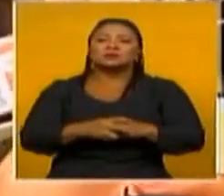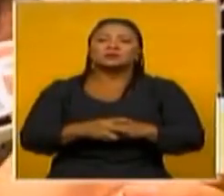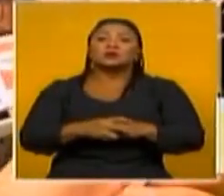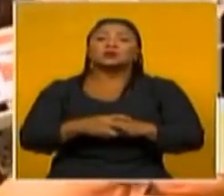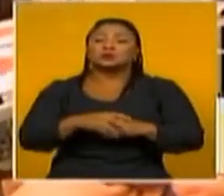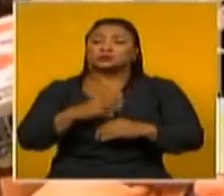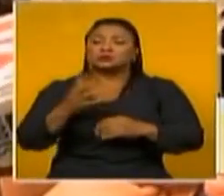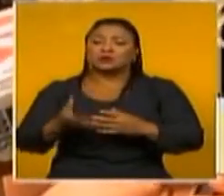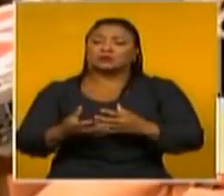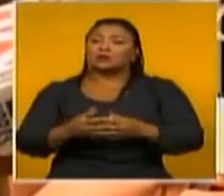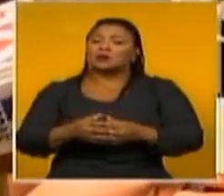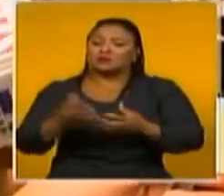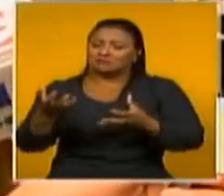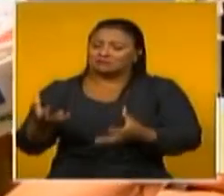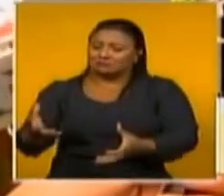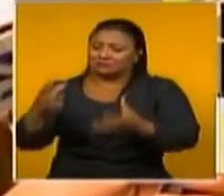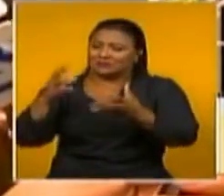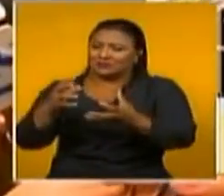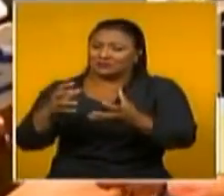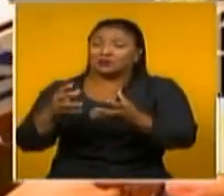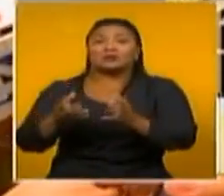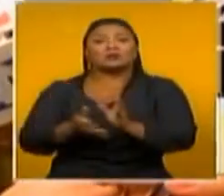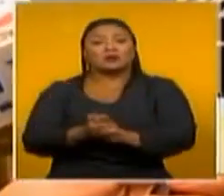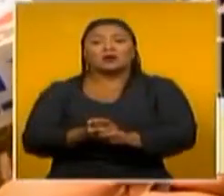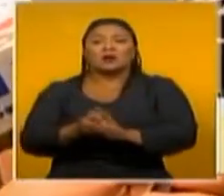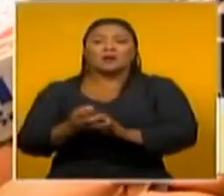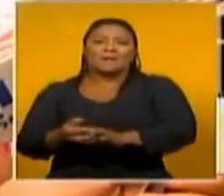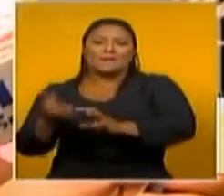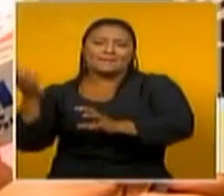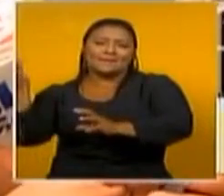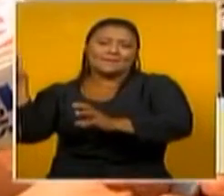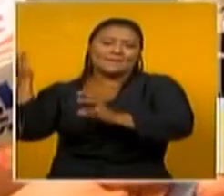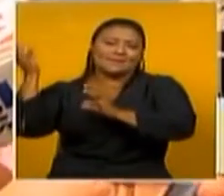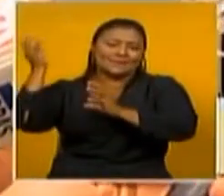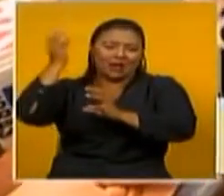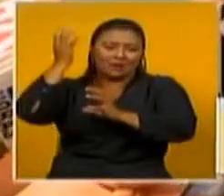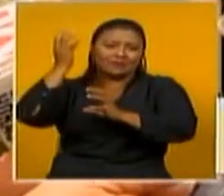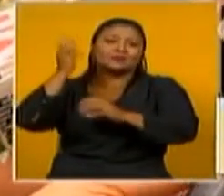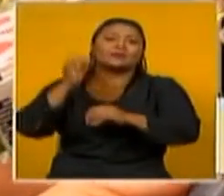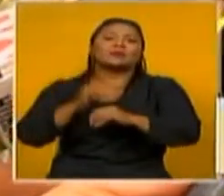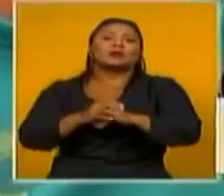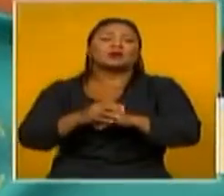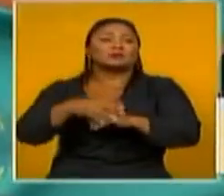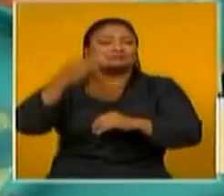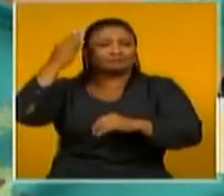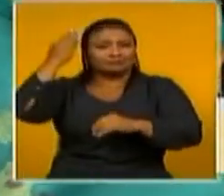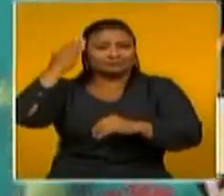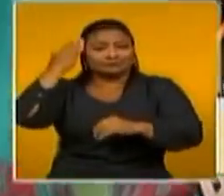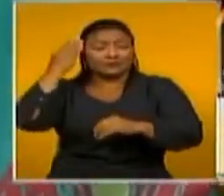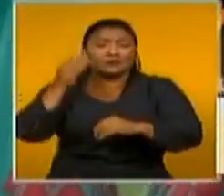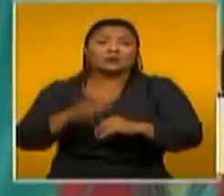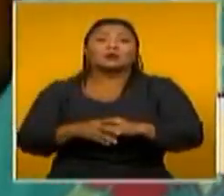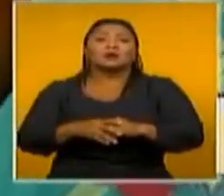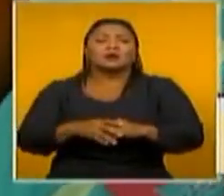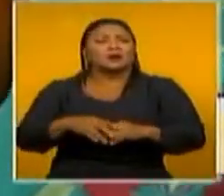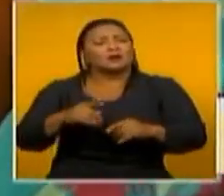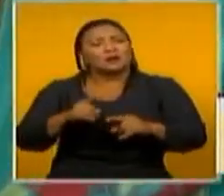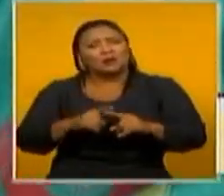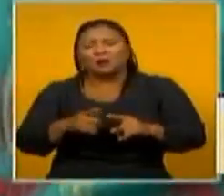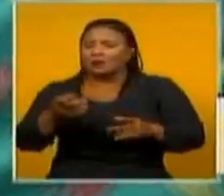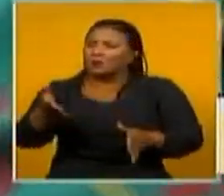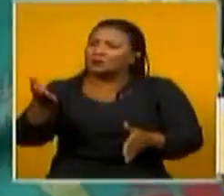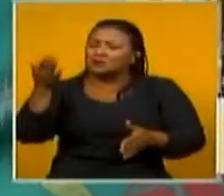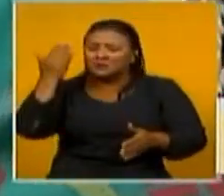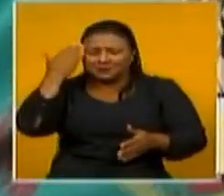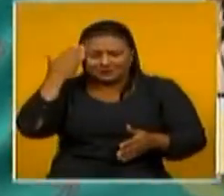en este caso un pedazo de concreto, y es arrojado hacia la parte frontal causándole una herida. Imagínense, fue un algo